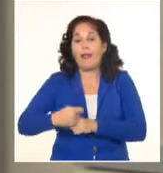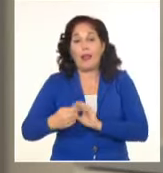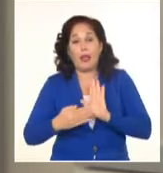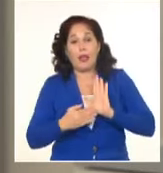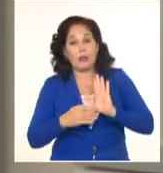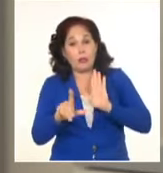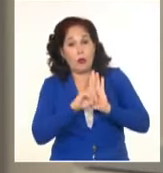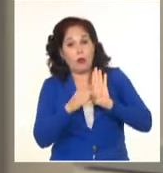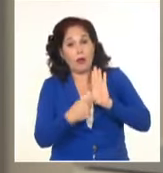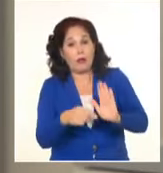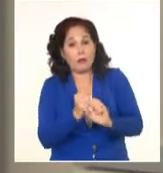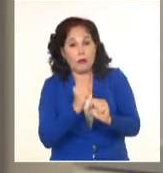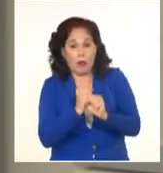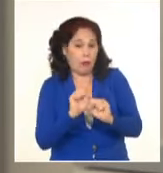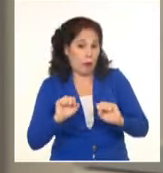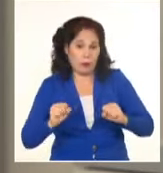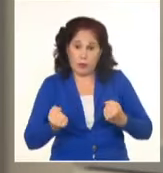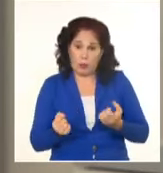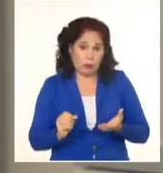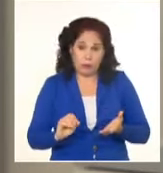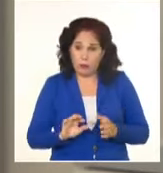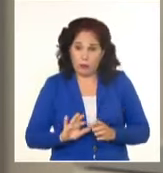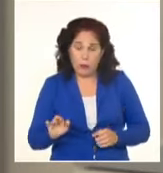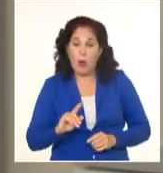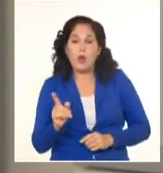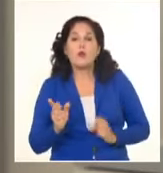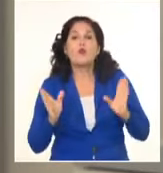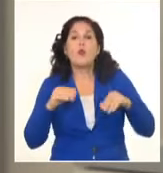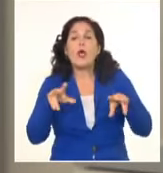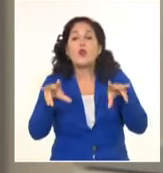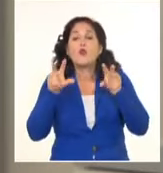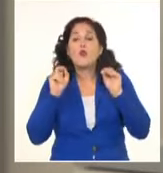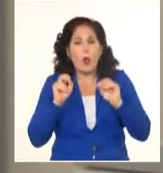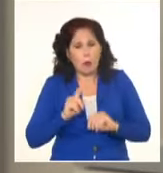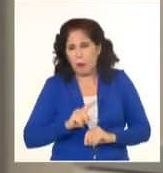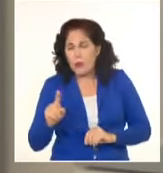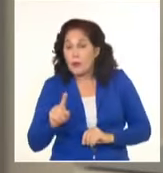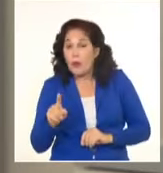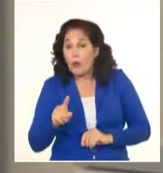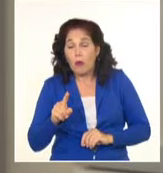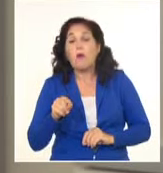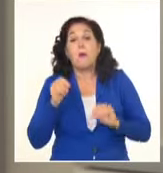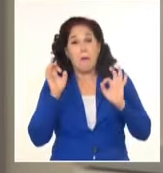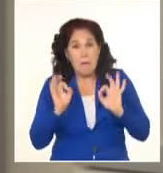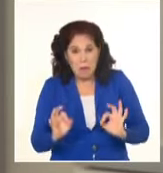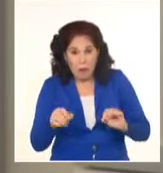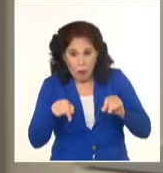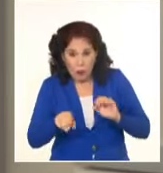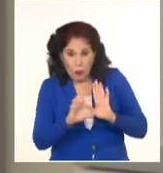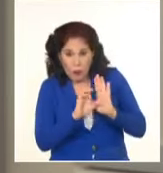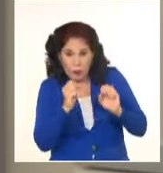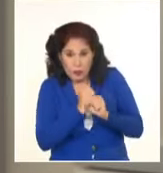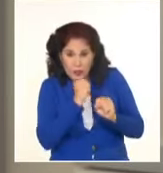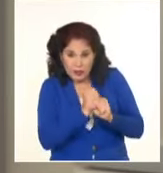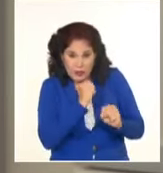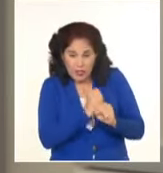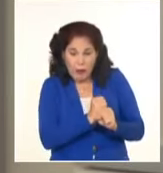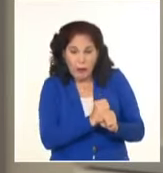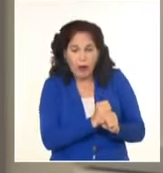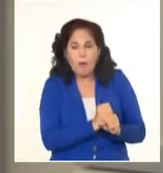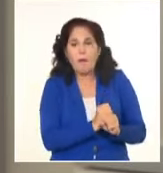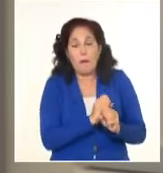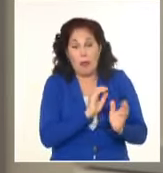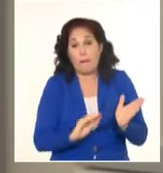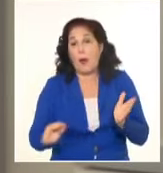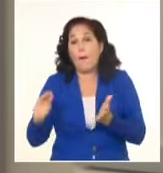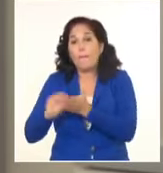la legislación y que se incorporan aquí. No hay un tema novedoso, reitero, porque es lo que está hoy en el Código Nuestro de Trabajo que aplica a todo el